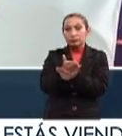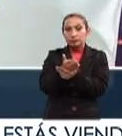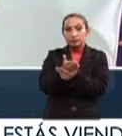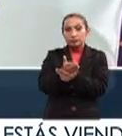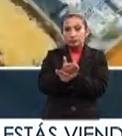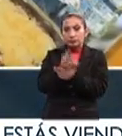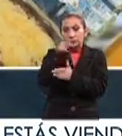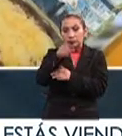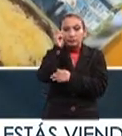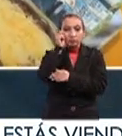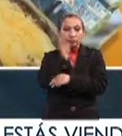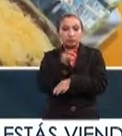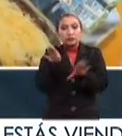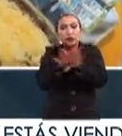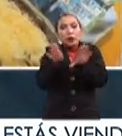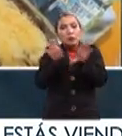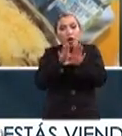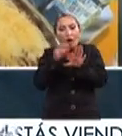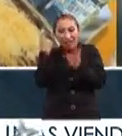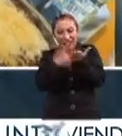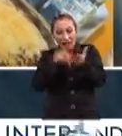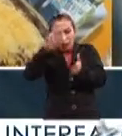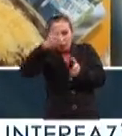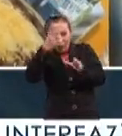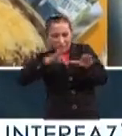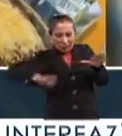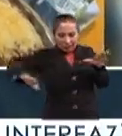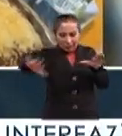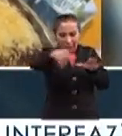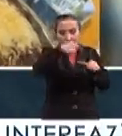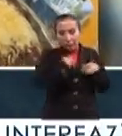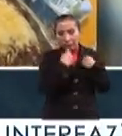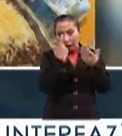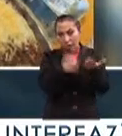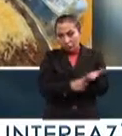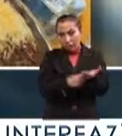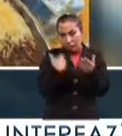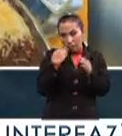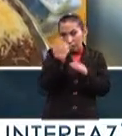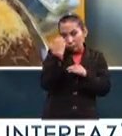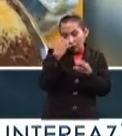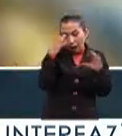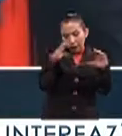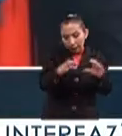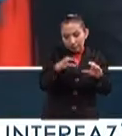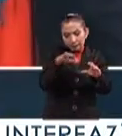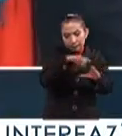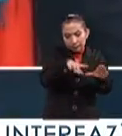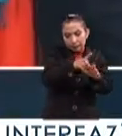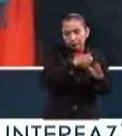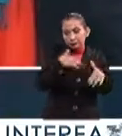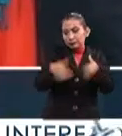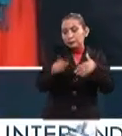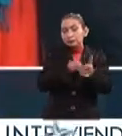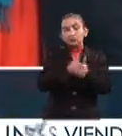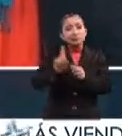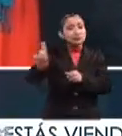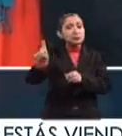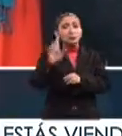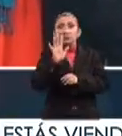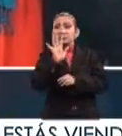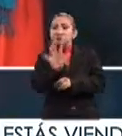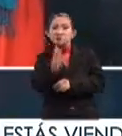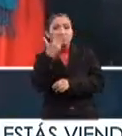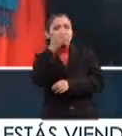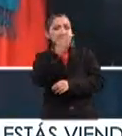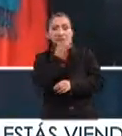en donde era como una universidad, entonces vivíamos ahí mismo adentro de la universidad y caminábamos unos 5